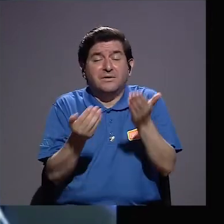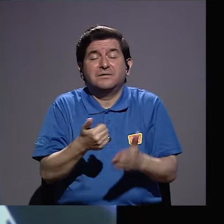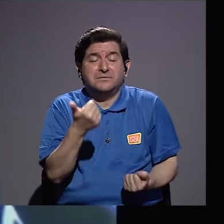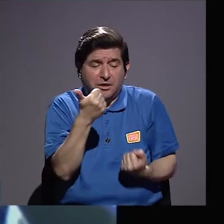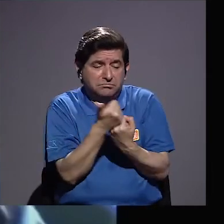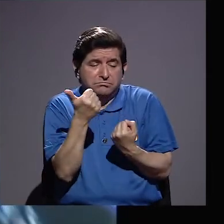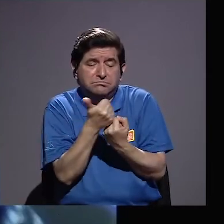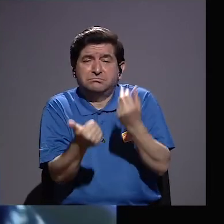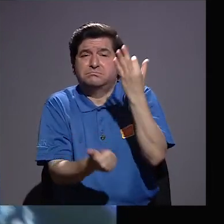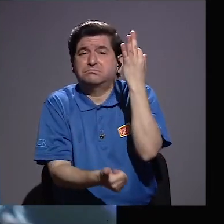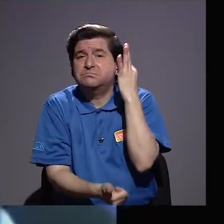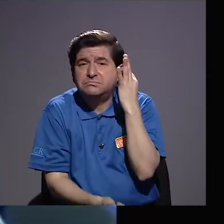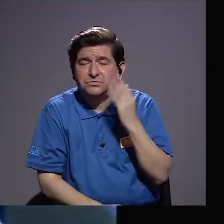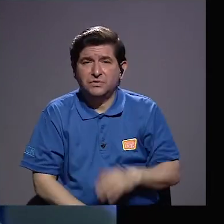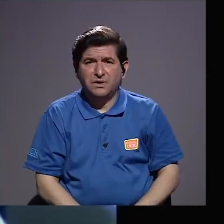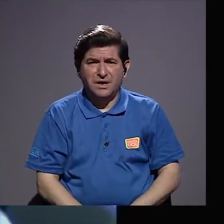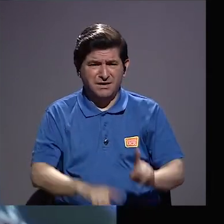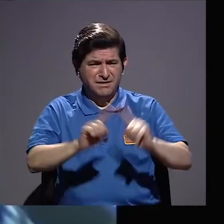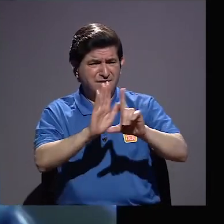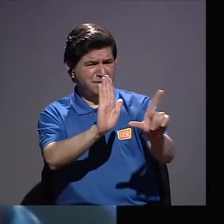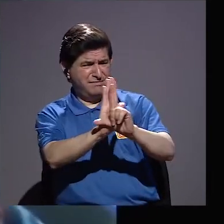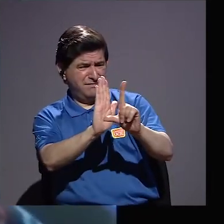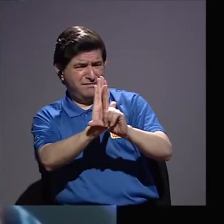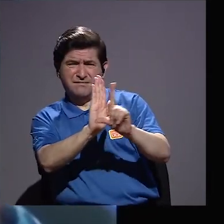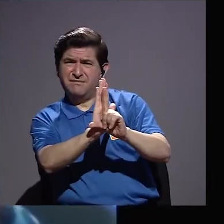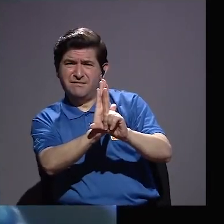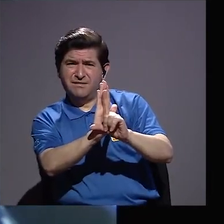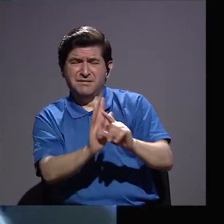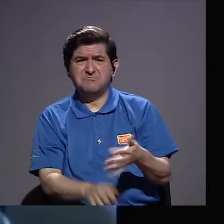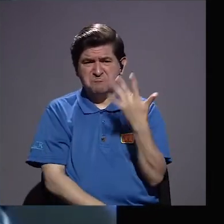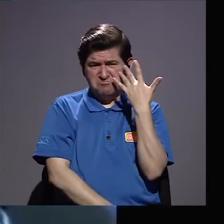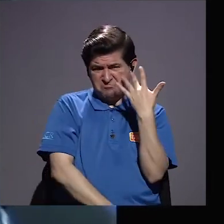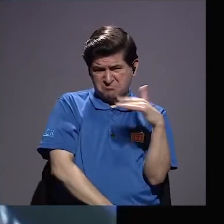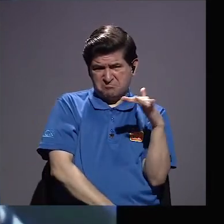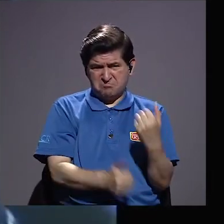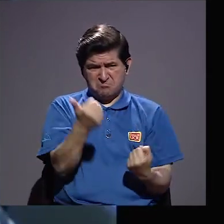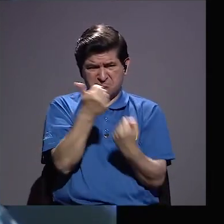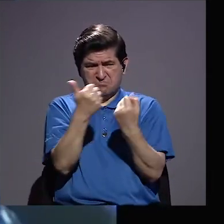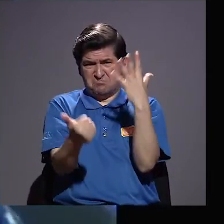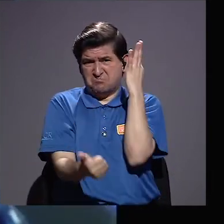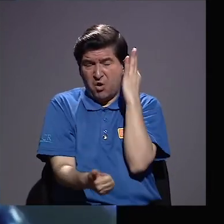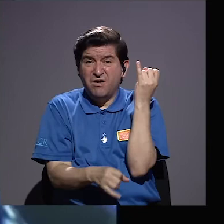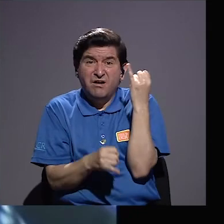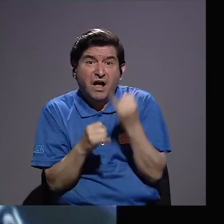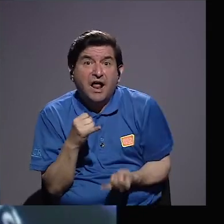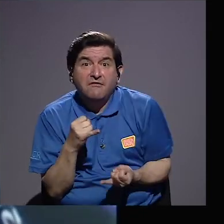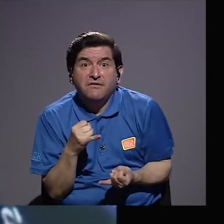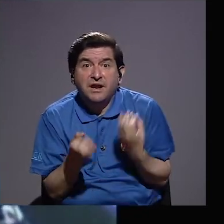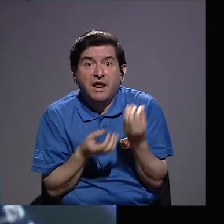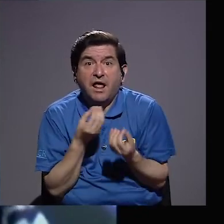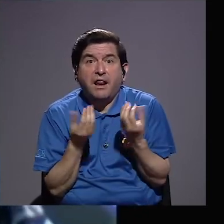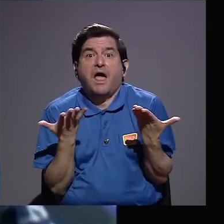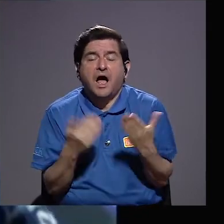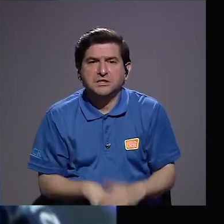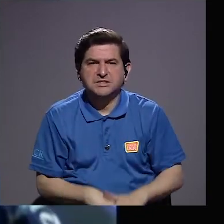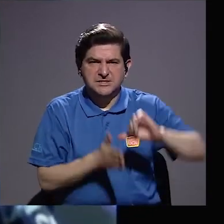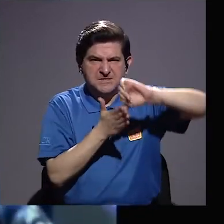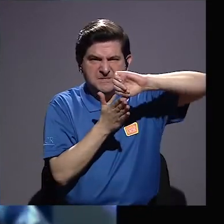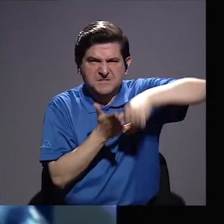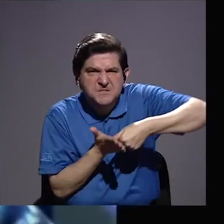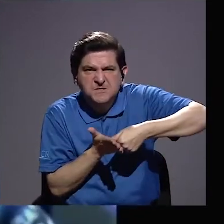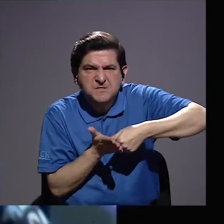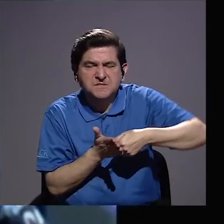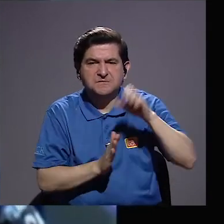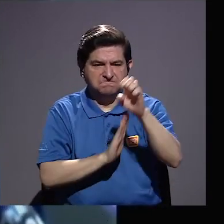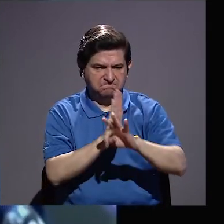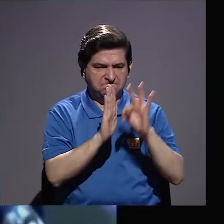más bien apoyar a las mujeres. Hay muchas leyes que parecen de apoyo para las mujeres, que al final lo que hacen es